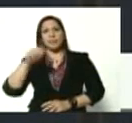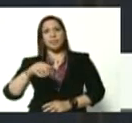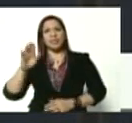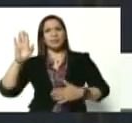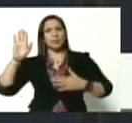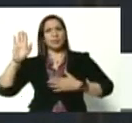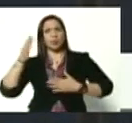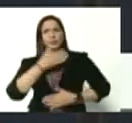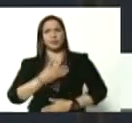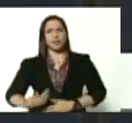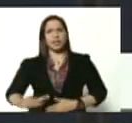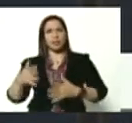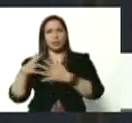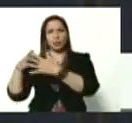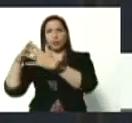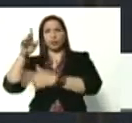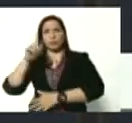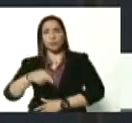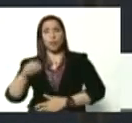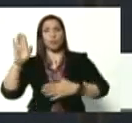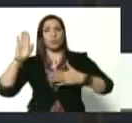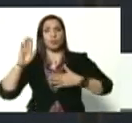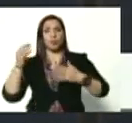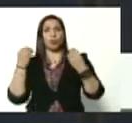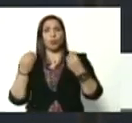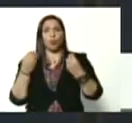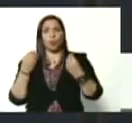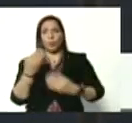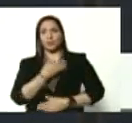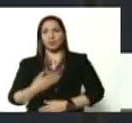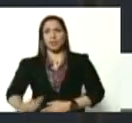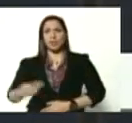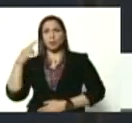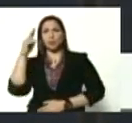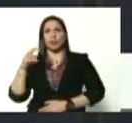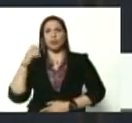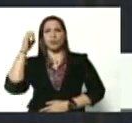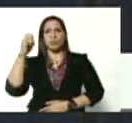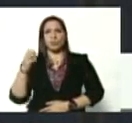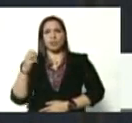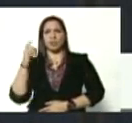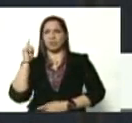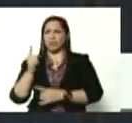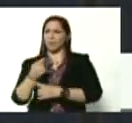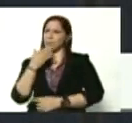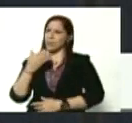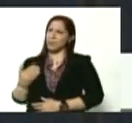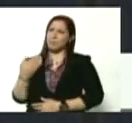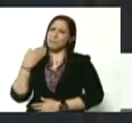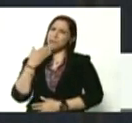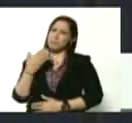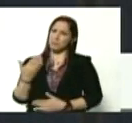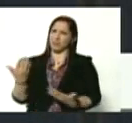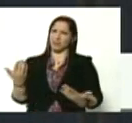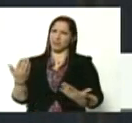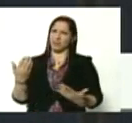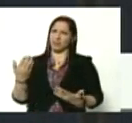sino que parece ser ese juramento como presidente de la unión europea hay que pedirle permiso a los europeos